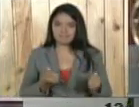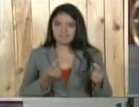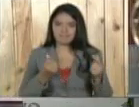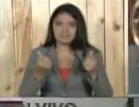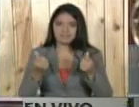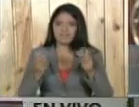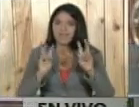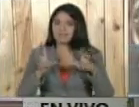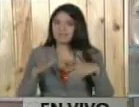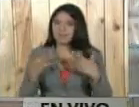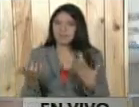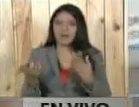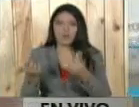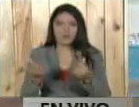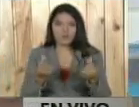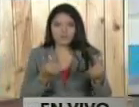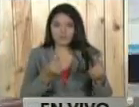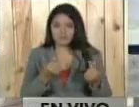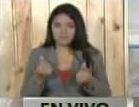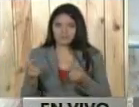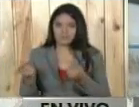El tema de la economía